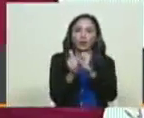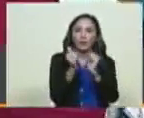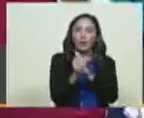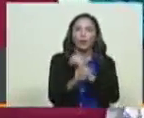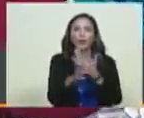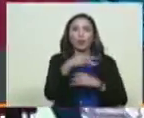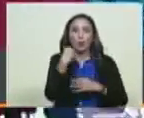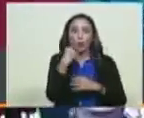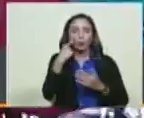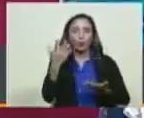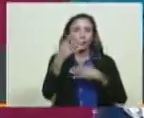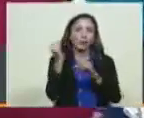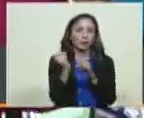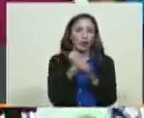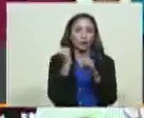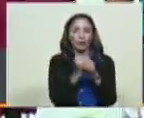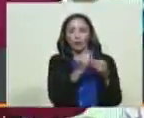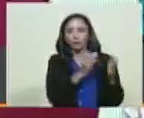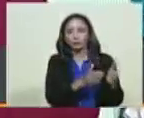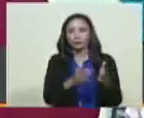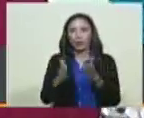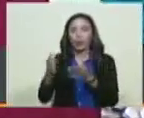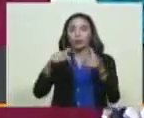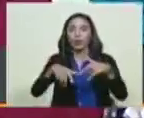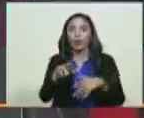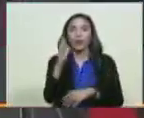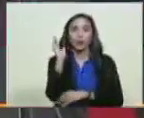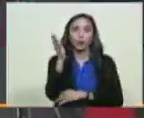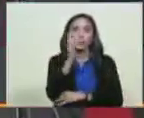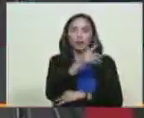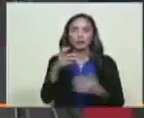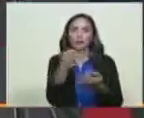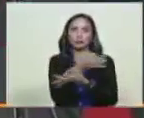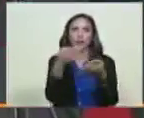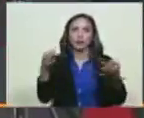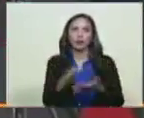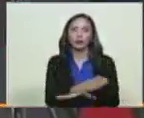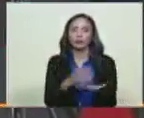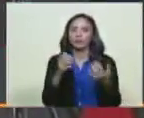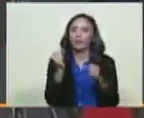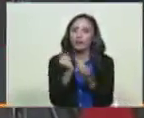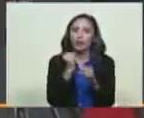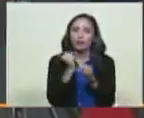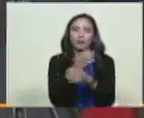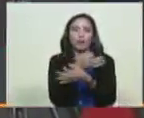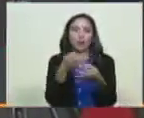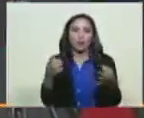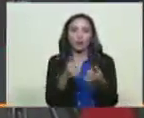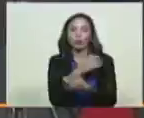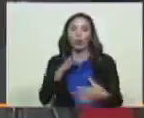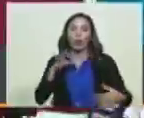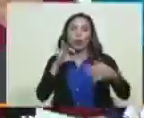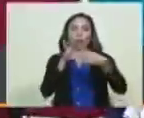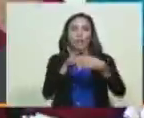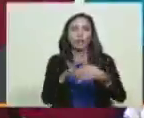hecho en la organización de este congreso y extraordinario trabajo unitario